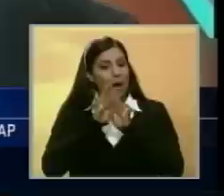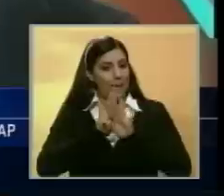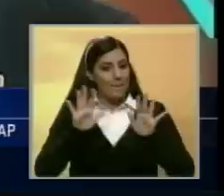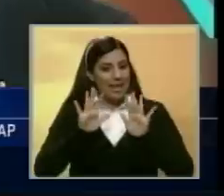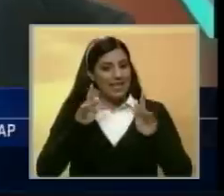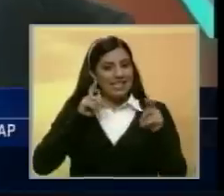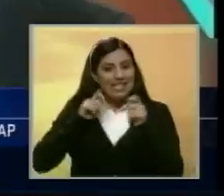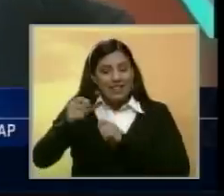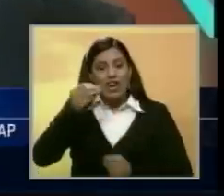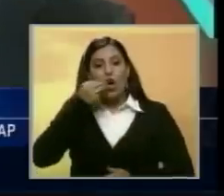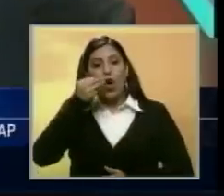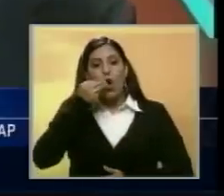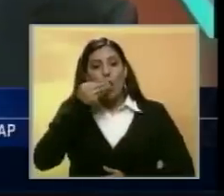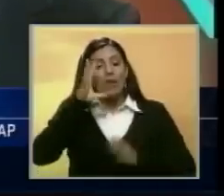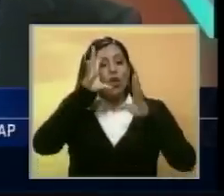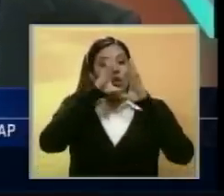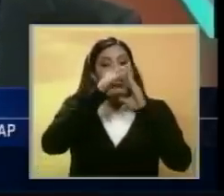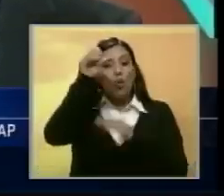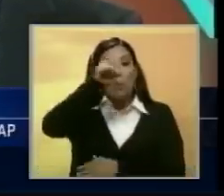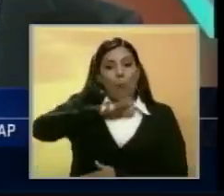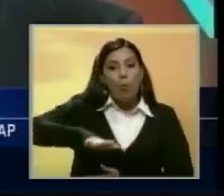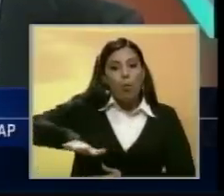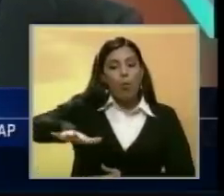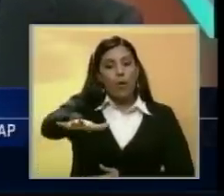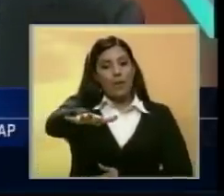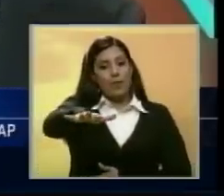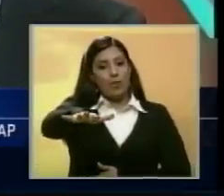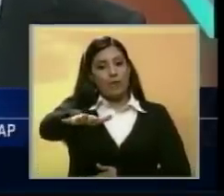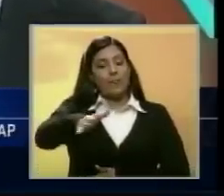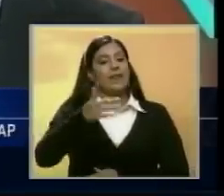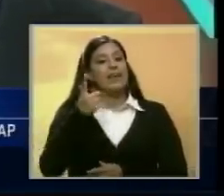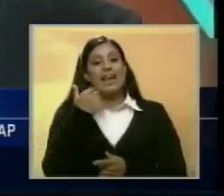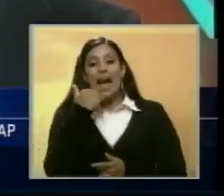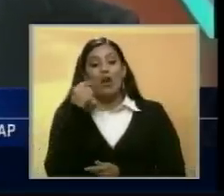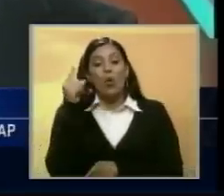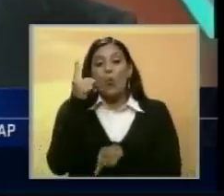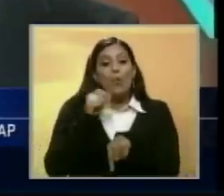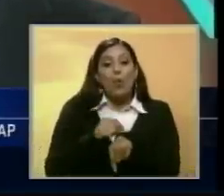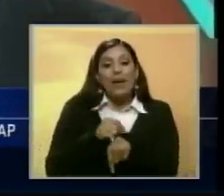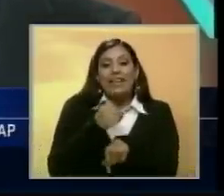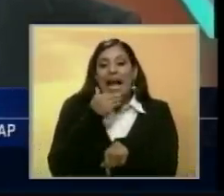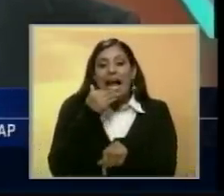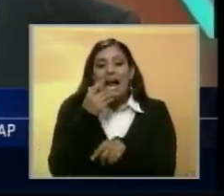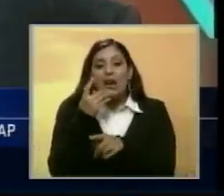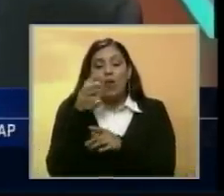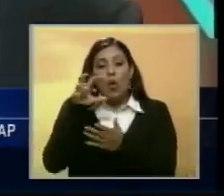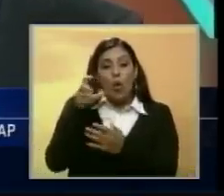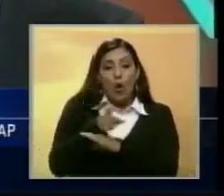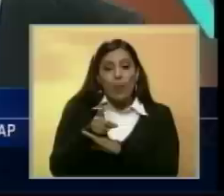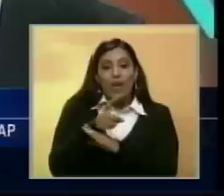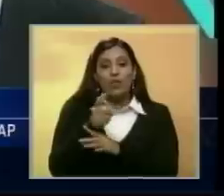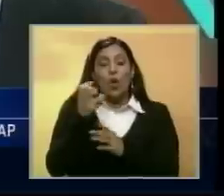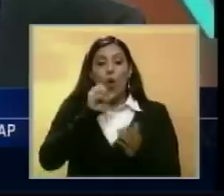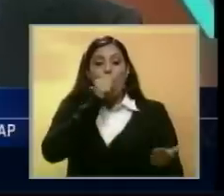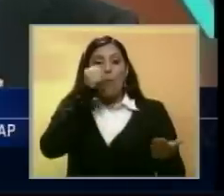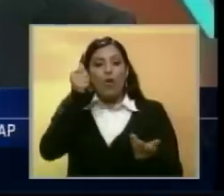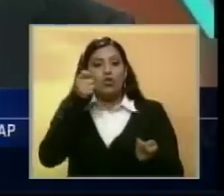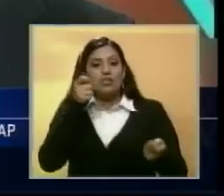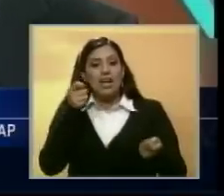la distribución de alimentos a toda la población y que en ningún momento el Estado venezolano o los CLAP van